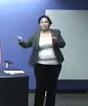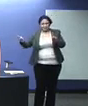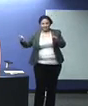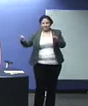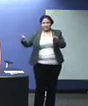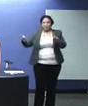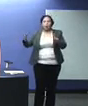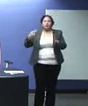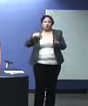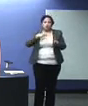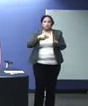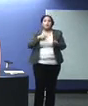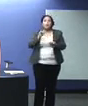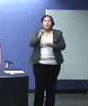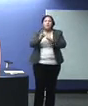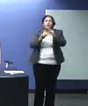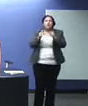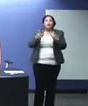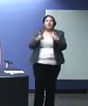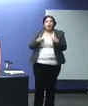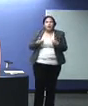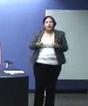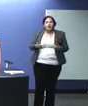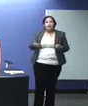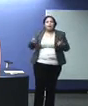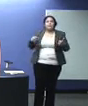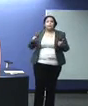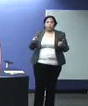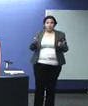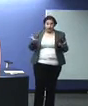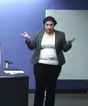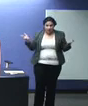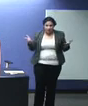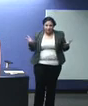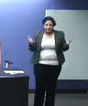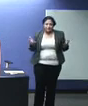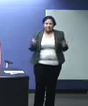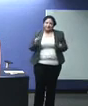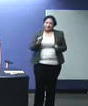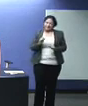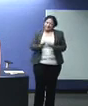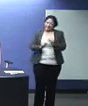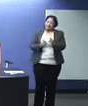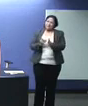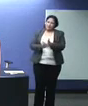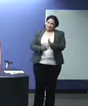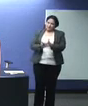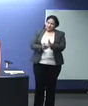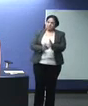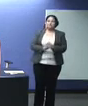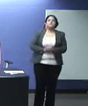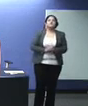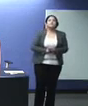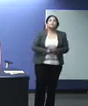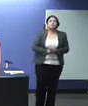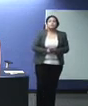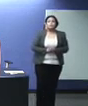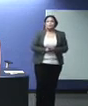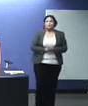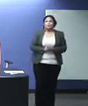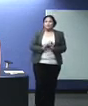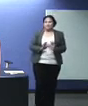pero todavía no estamos tomando medidas reales que lo hagan factible. Y 15 minutos,